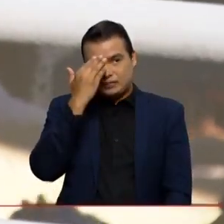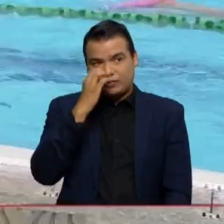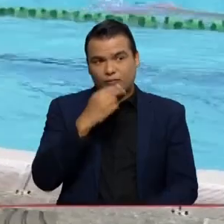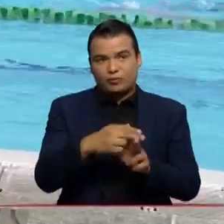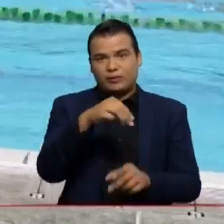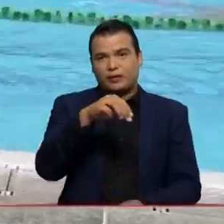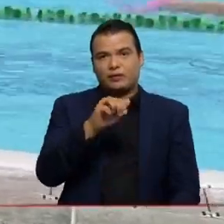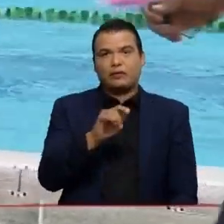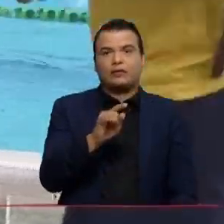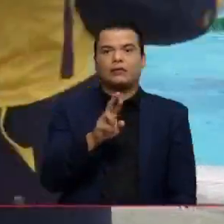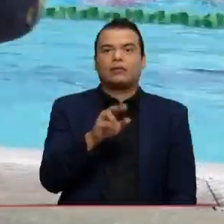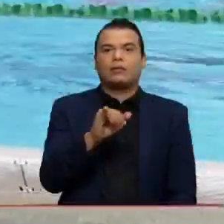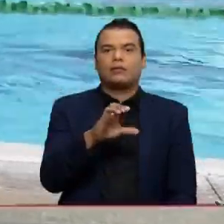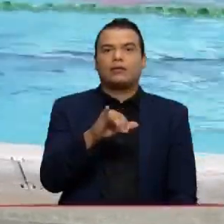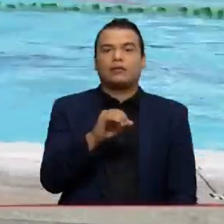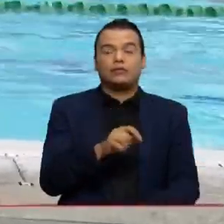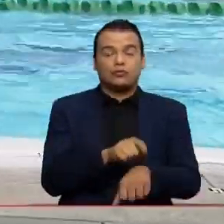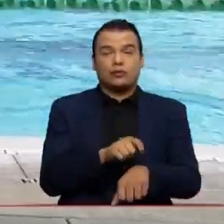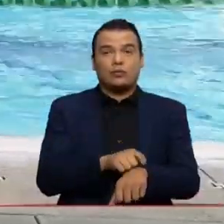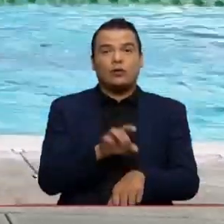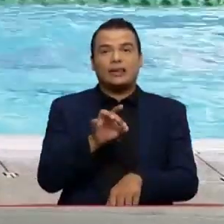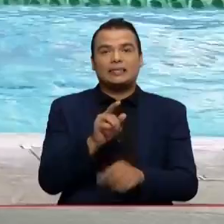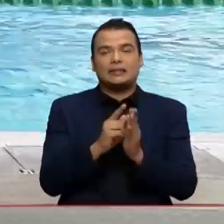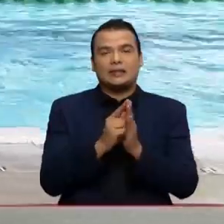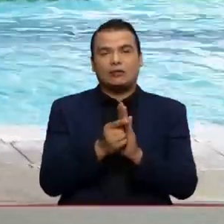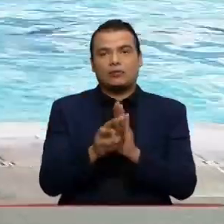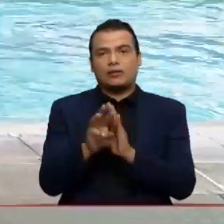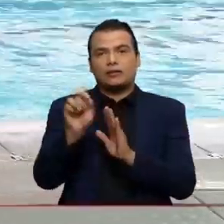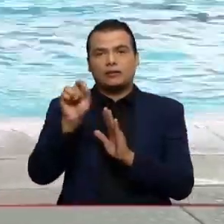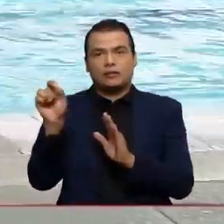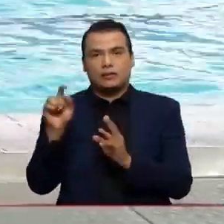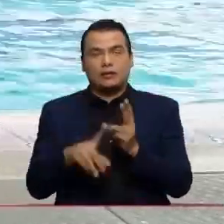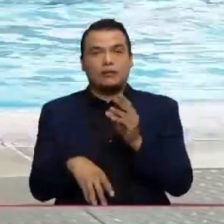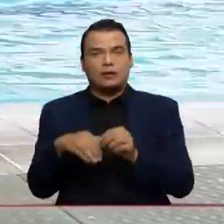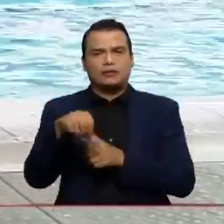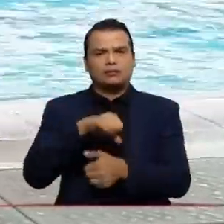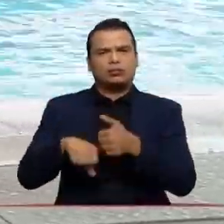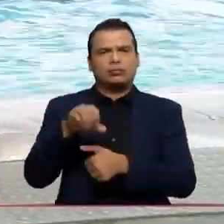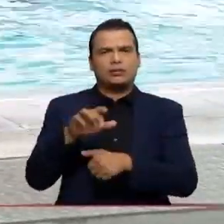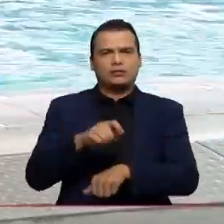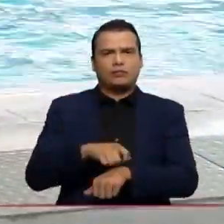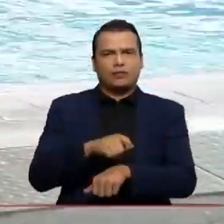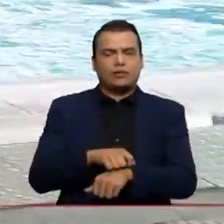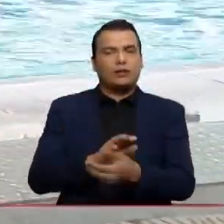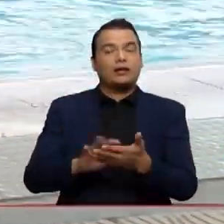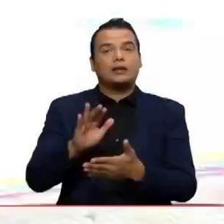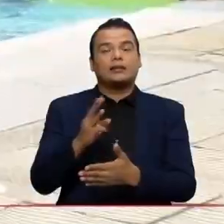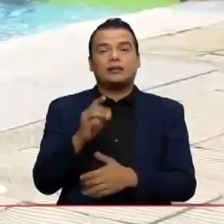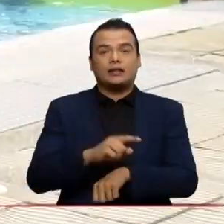de 15 segundos 33 milésimas y en el relevo 4 por 200 con 5 minutos 30 segundos 41